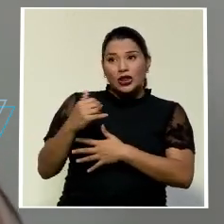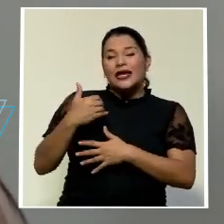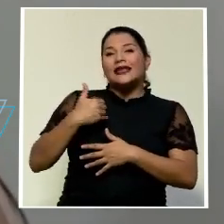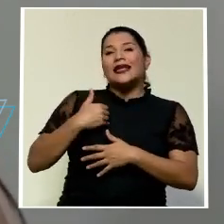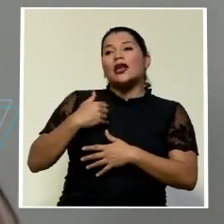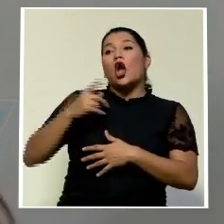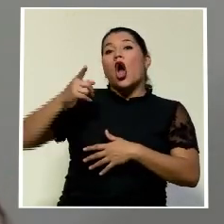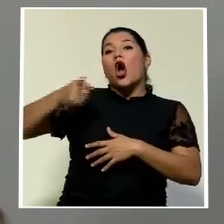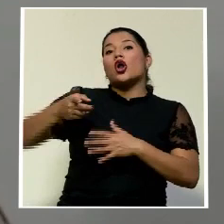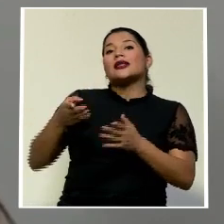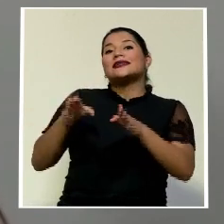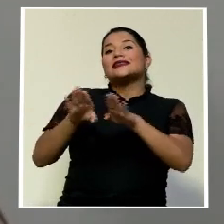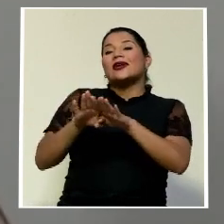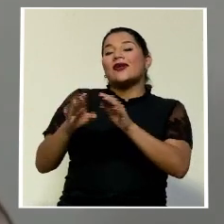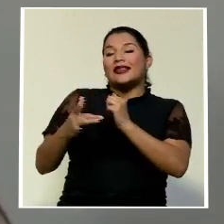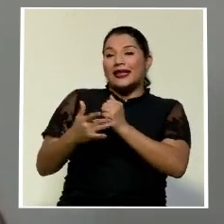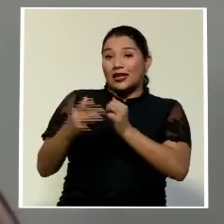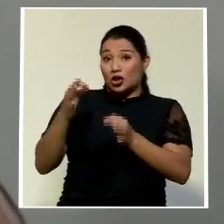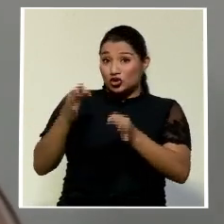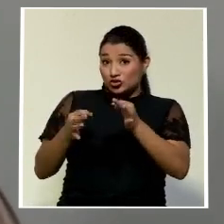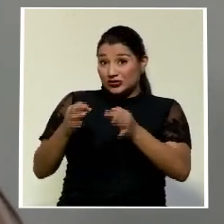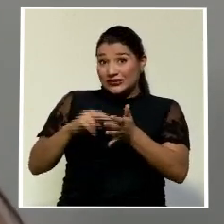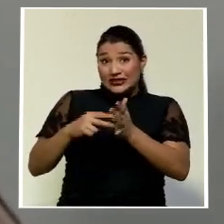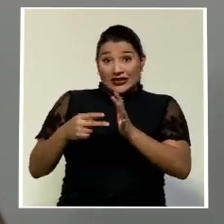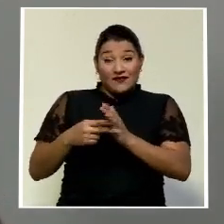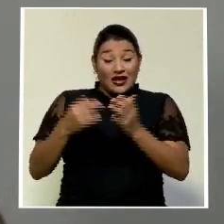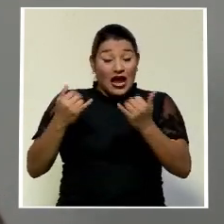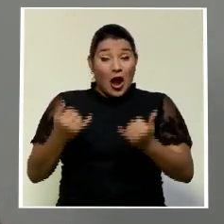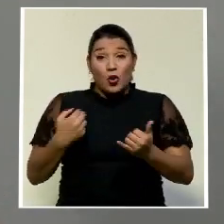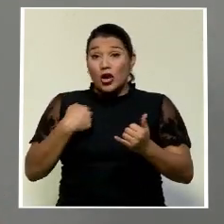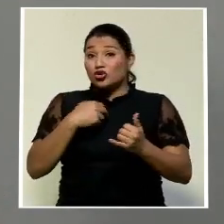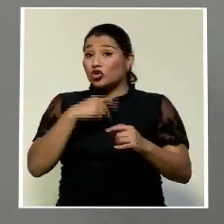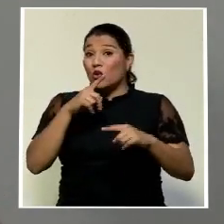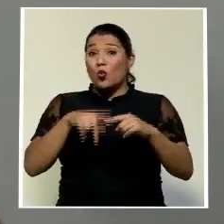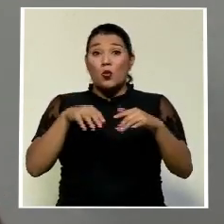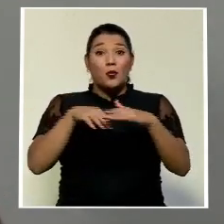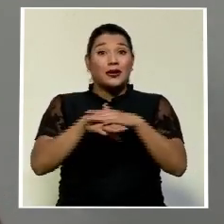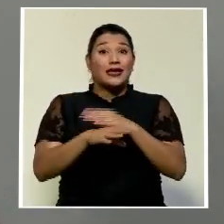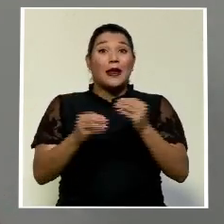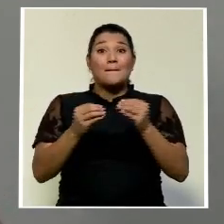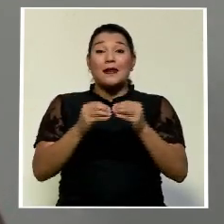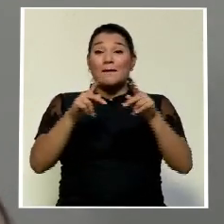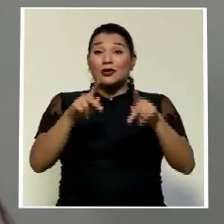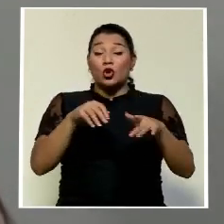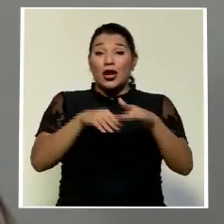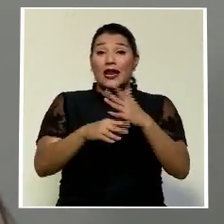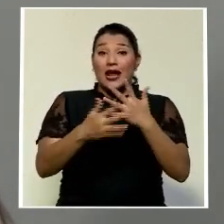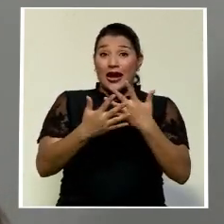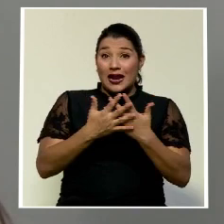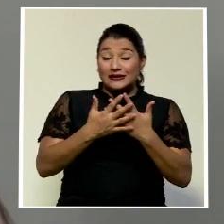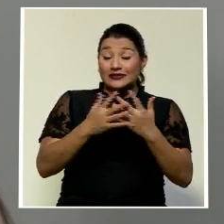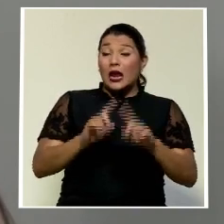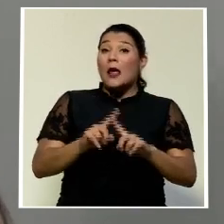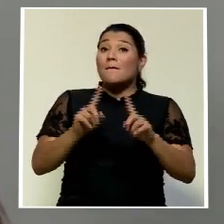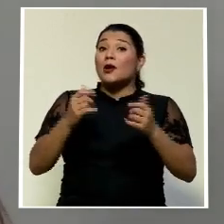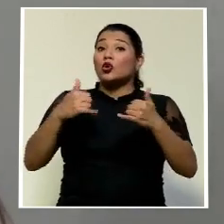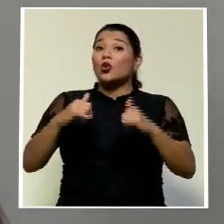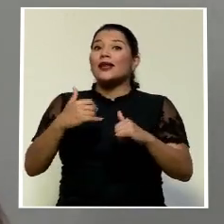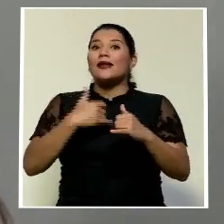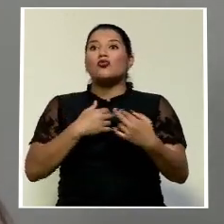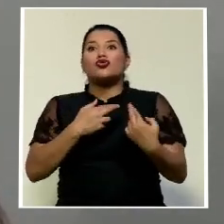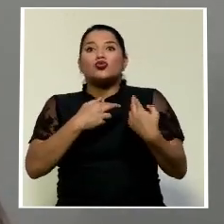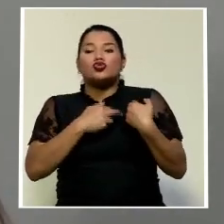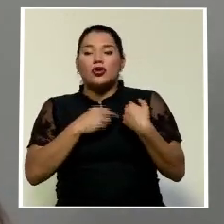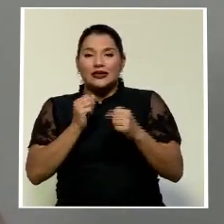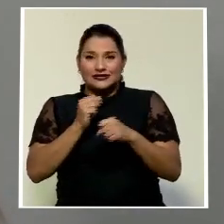judicial. Estamos imposibilitados en este momento para recibir más personas en el sistema penitenciario, pero seguimos teniendo la obligación de hacerlo.